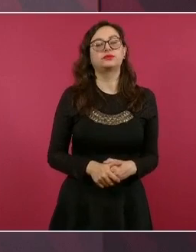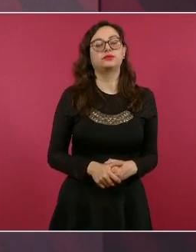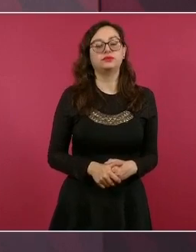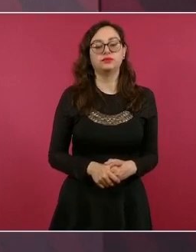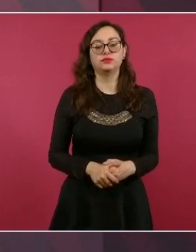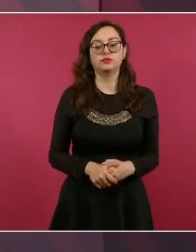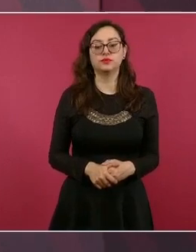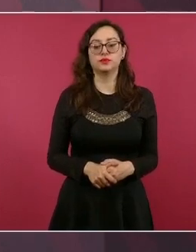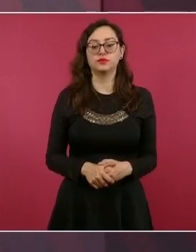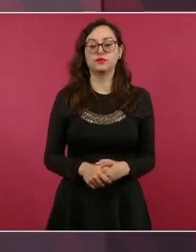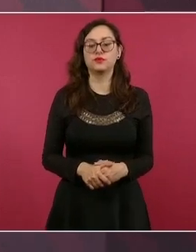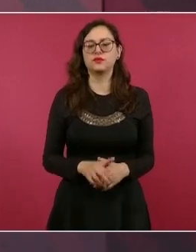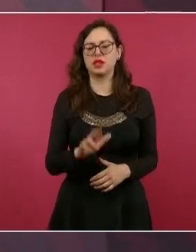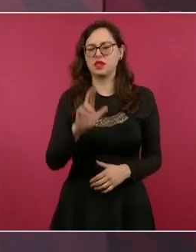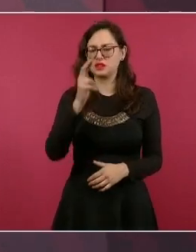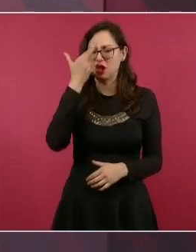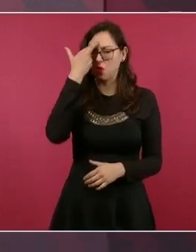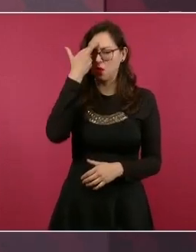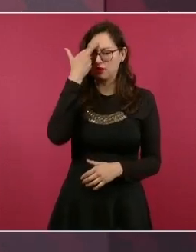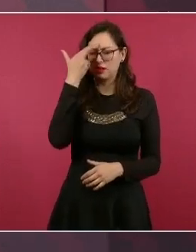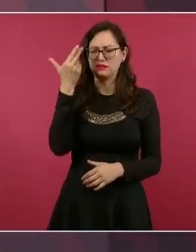que hizo Loret de Mola,